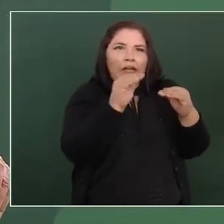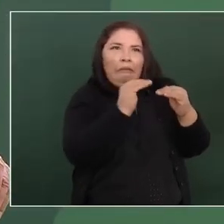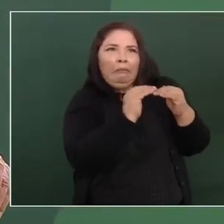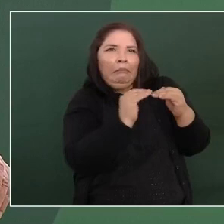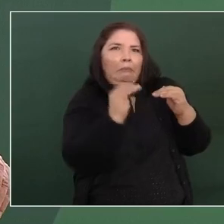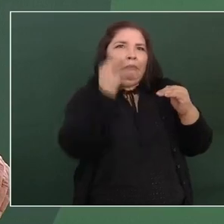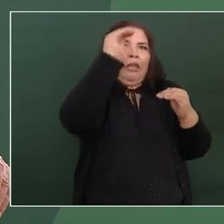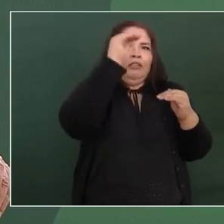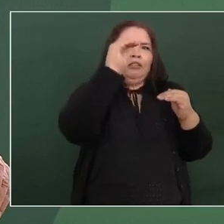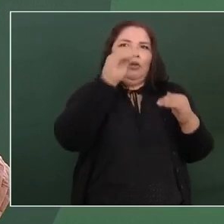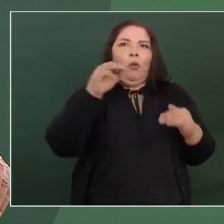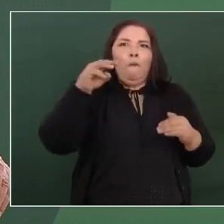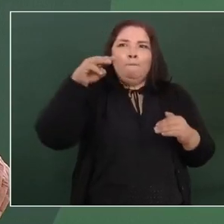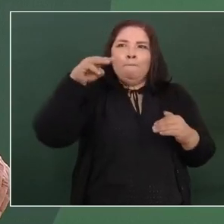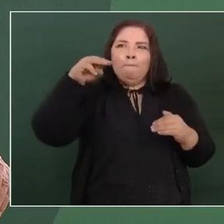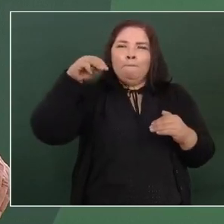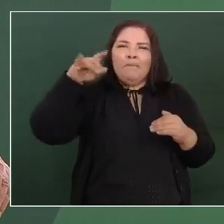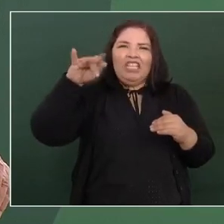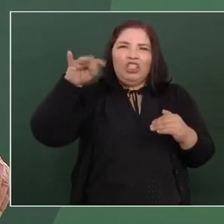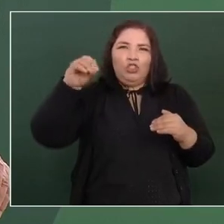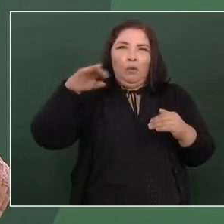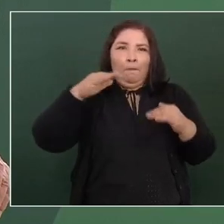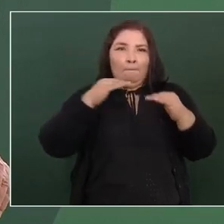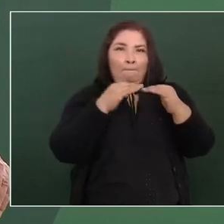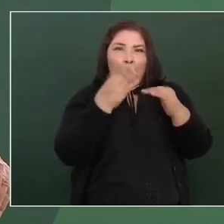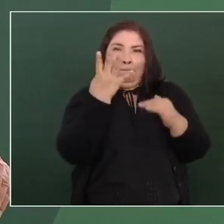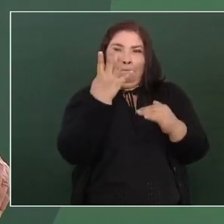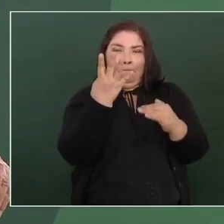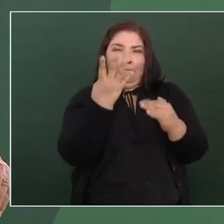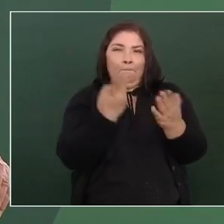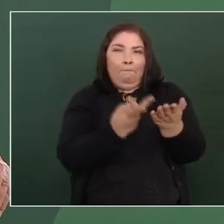Un ministro gana 4 veces más que el presidente